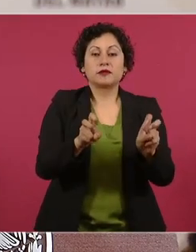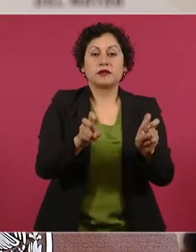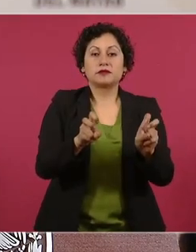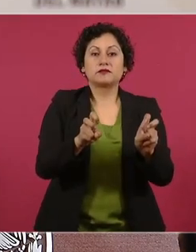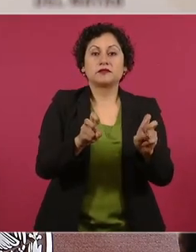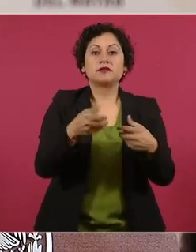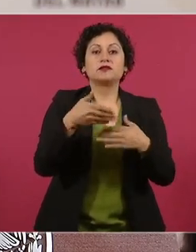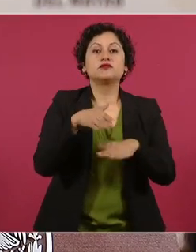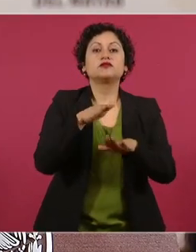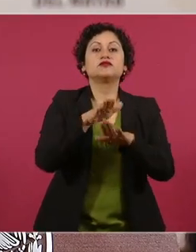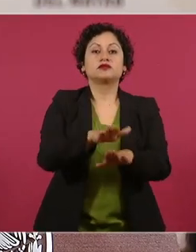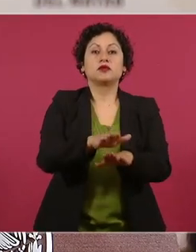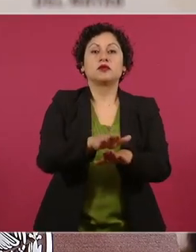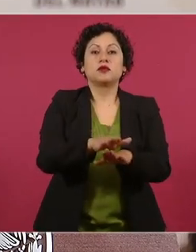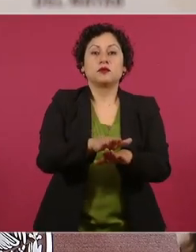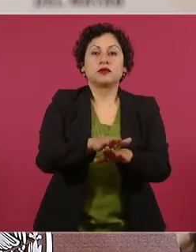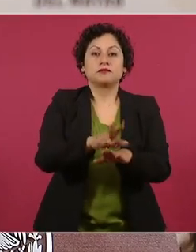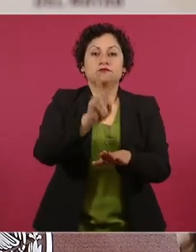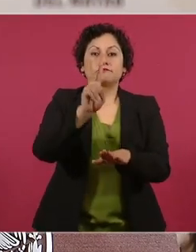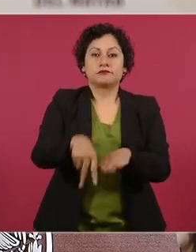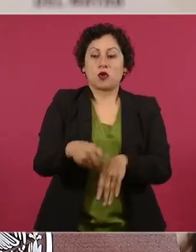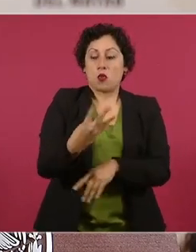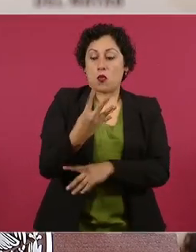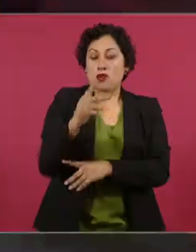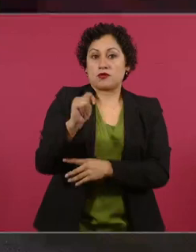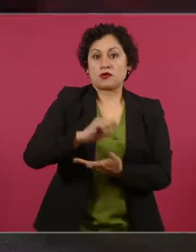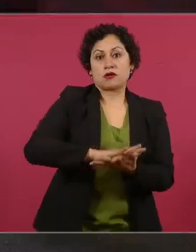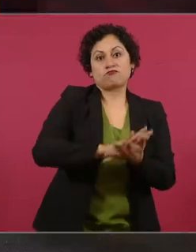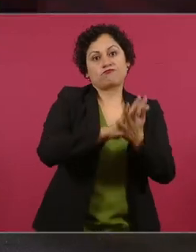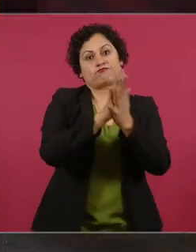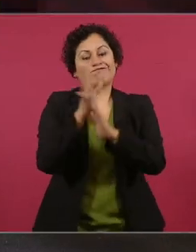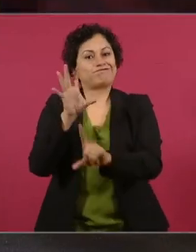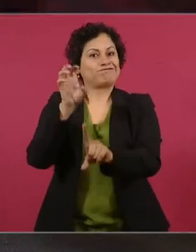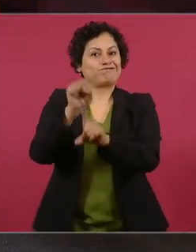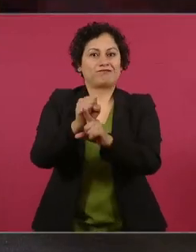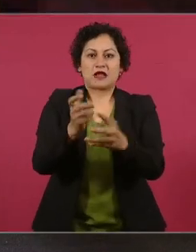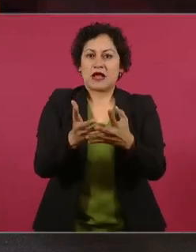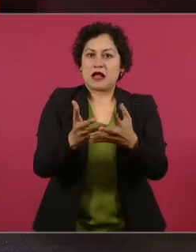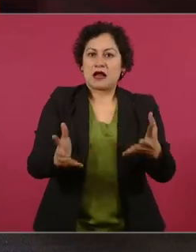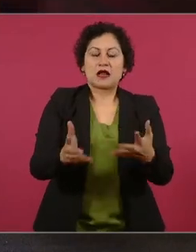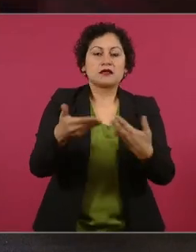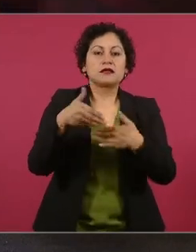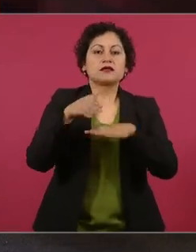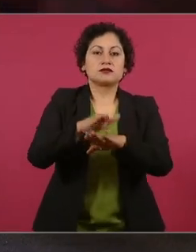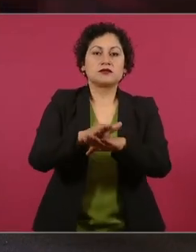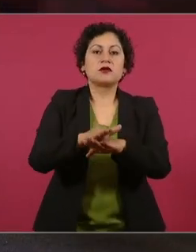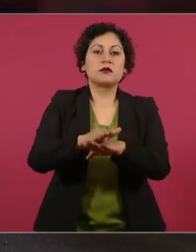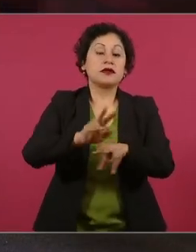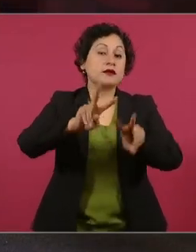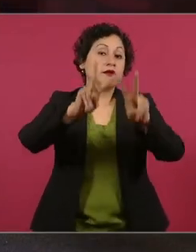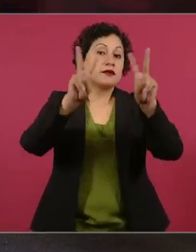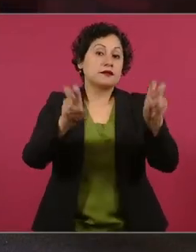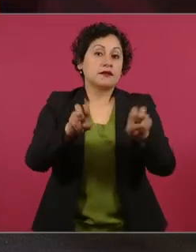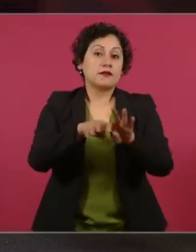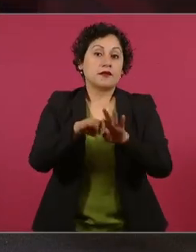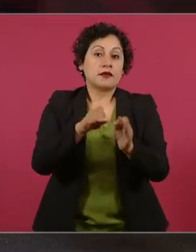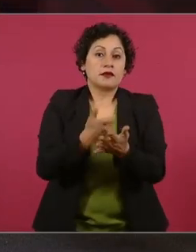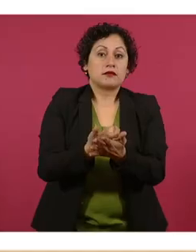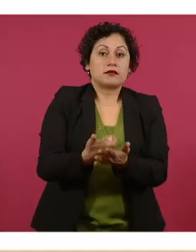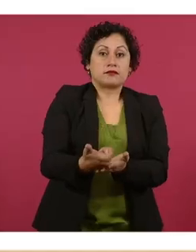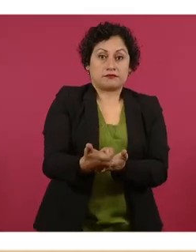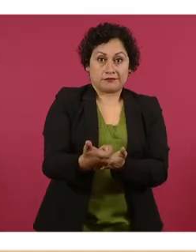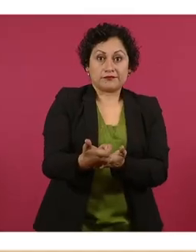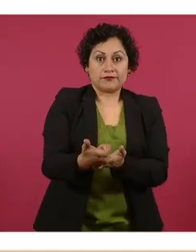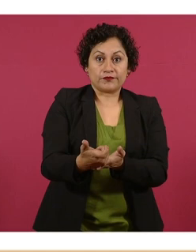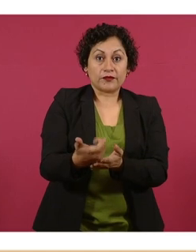con la consolidación de uno de los grandes logros de la Cuarta Transformación relacionadas con la política salarial, donde el poder adquisitivo se